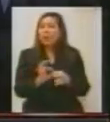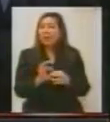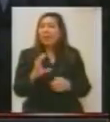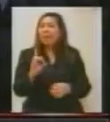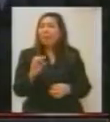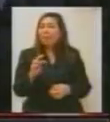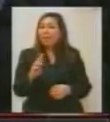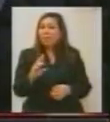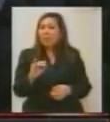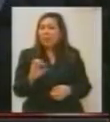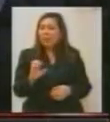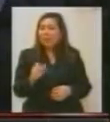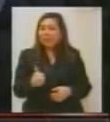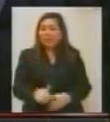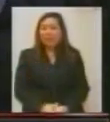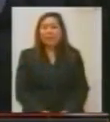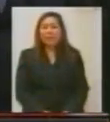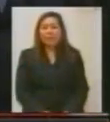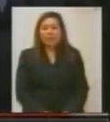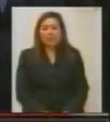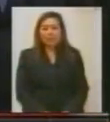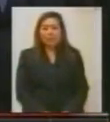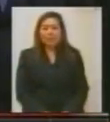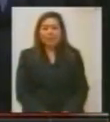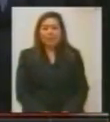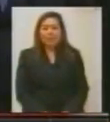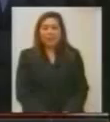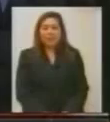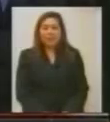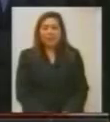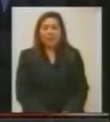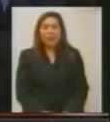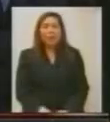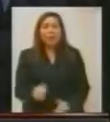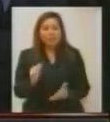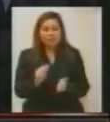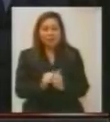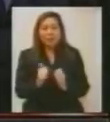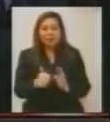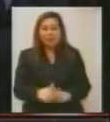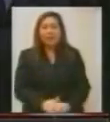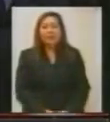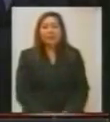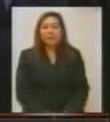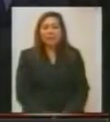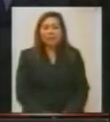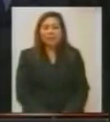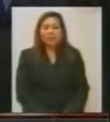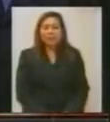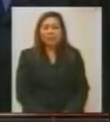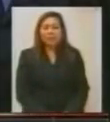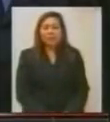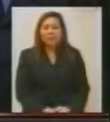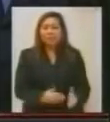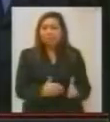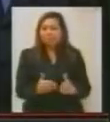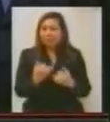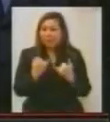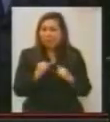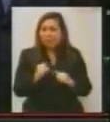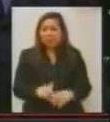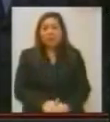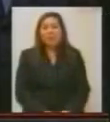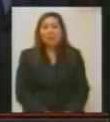Comisión de Transportes y Comunicaciones. ¿Con cuántas comisiones? Con 6. ¿Y ustedes Usted también señalaba, si me permite retomar la